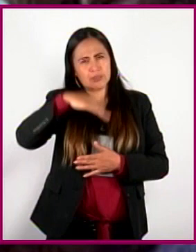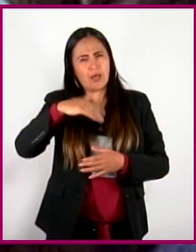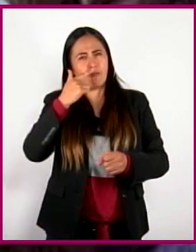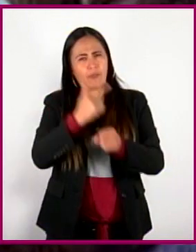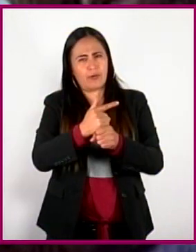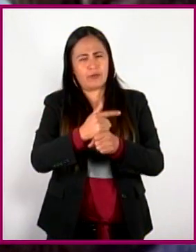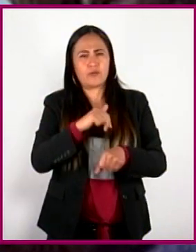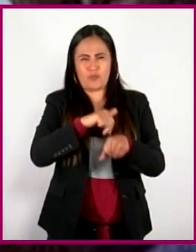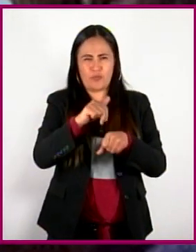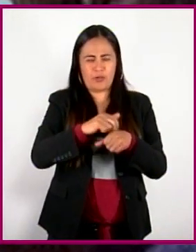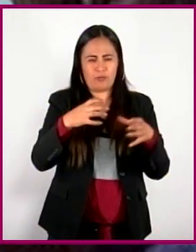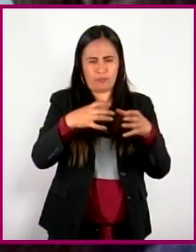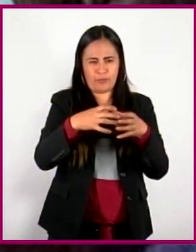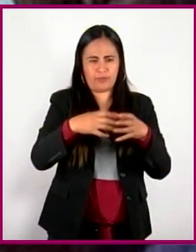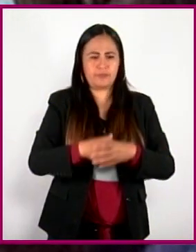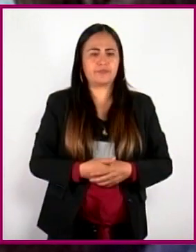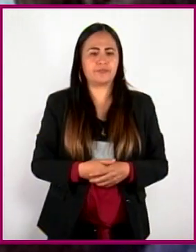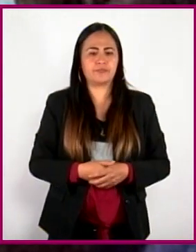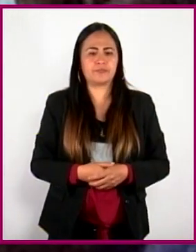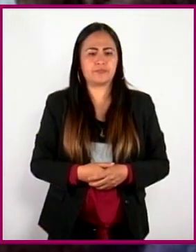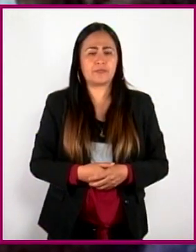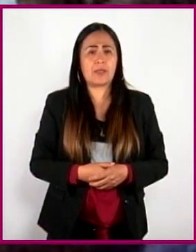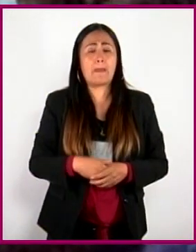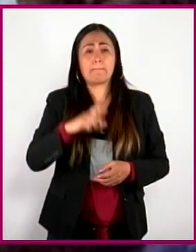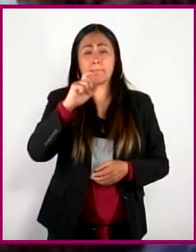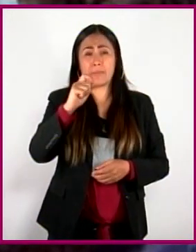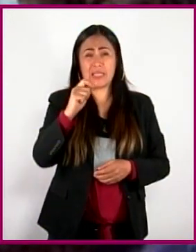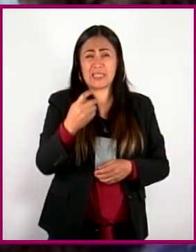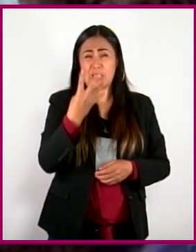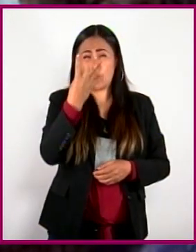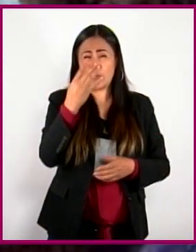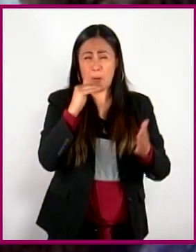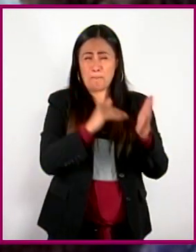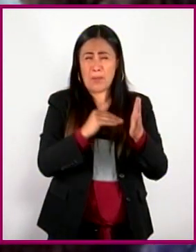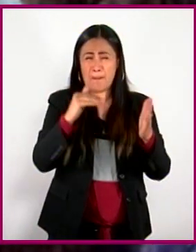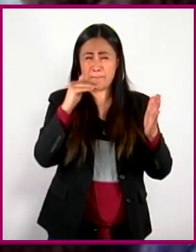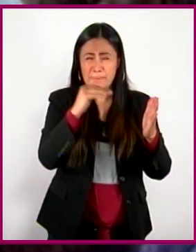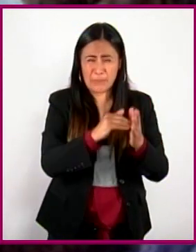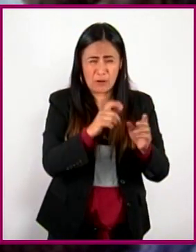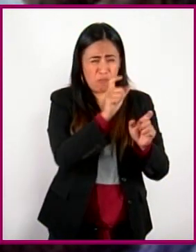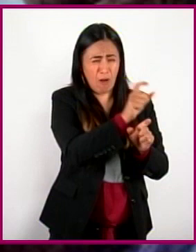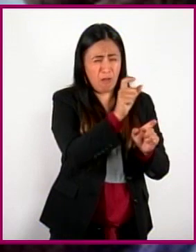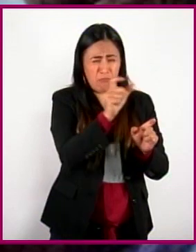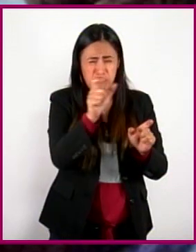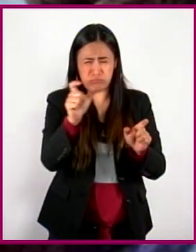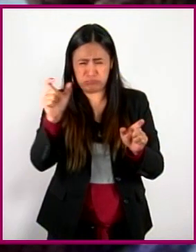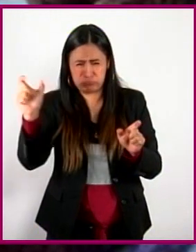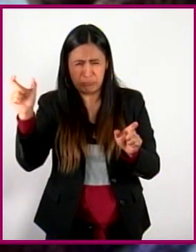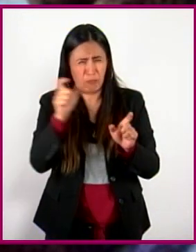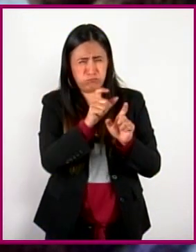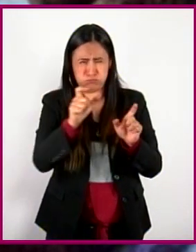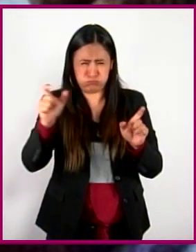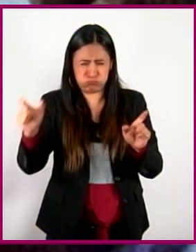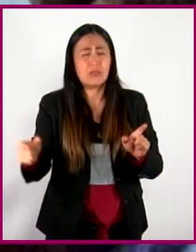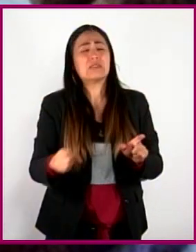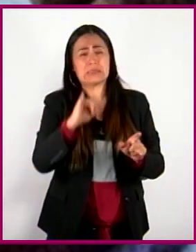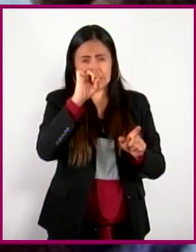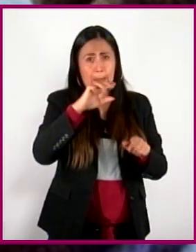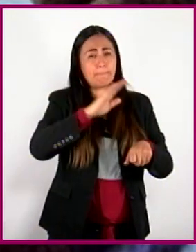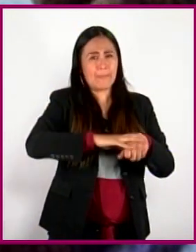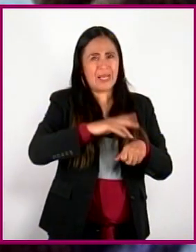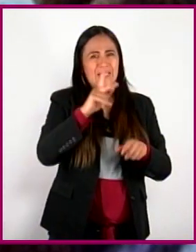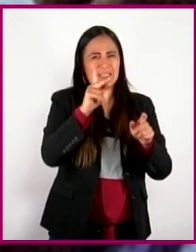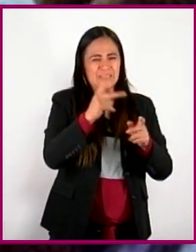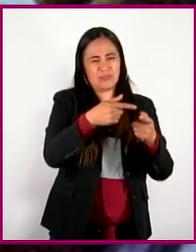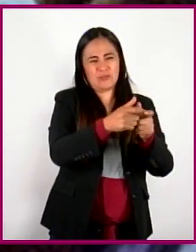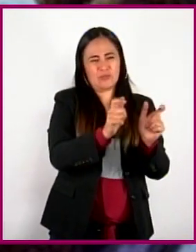Este primo de Mersenne tiene más de 24 millones de cifras. Actualmente se conocen diferentes tipos de primos. Además de los primos